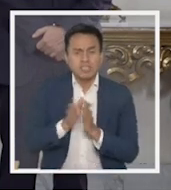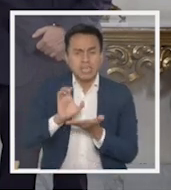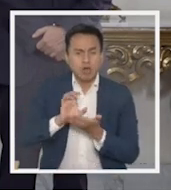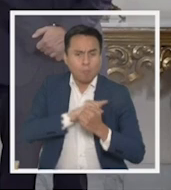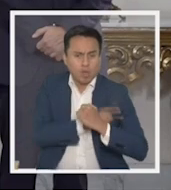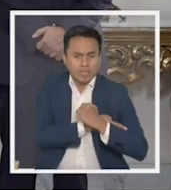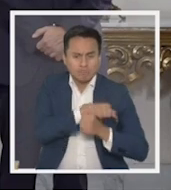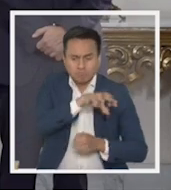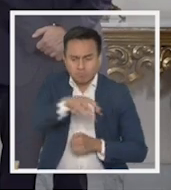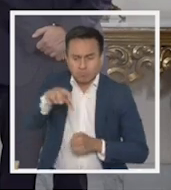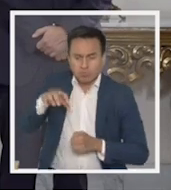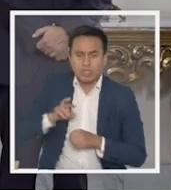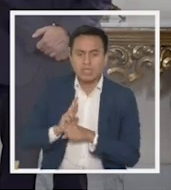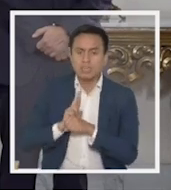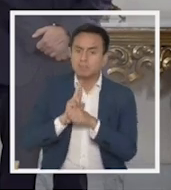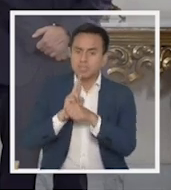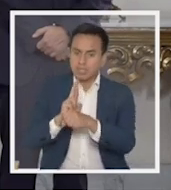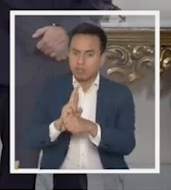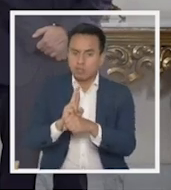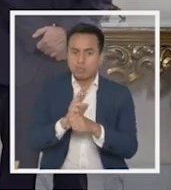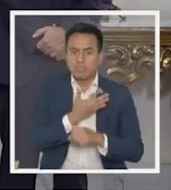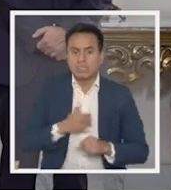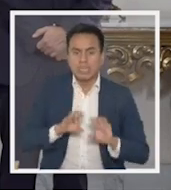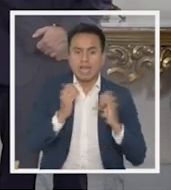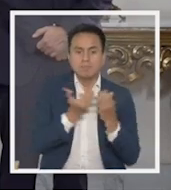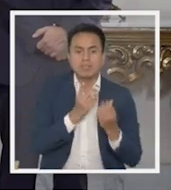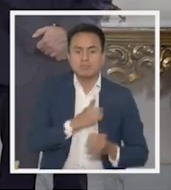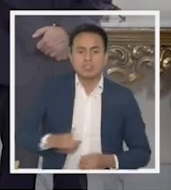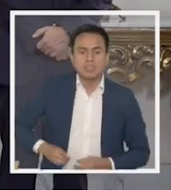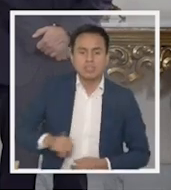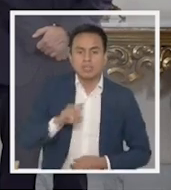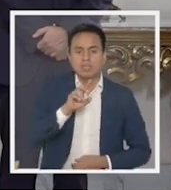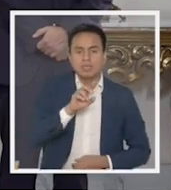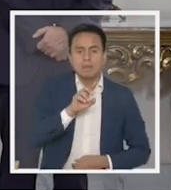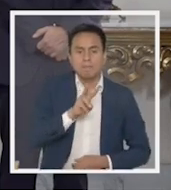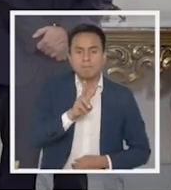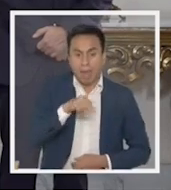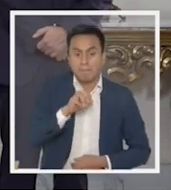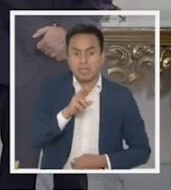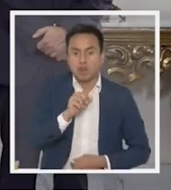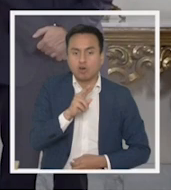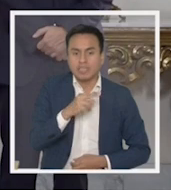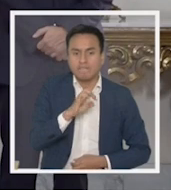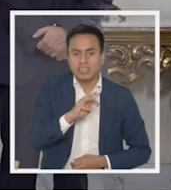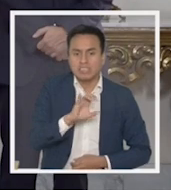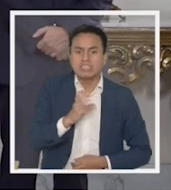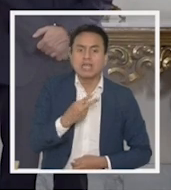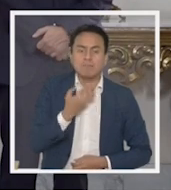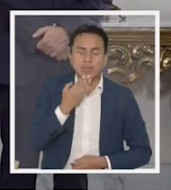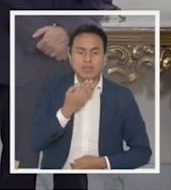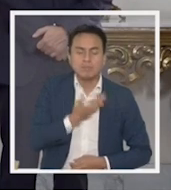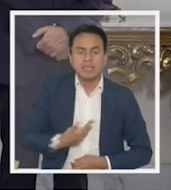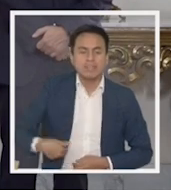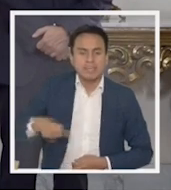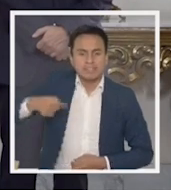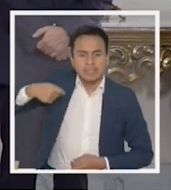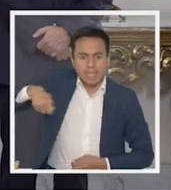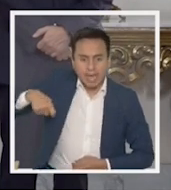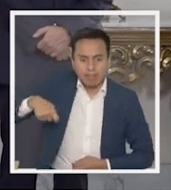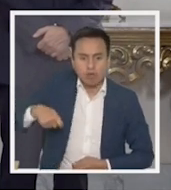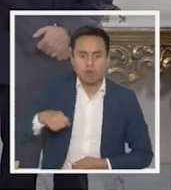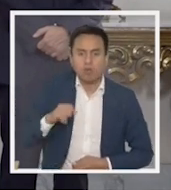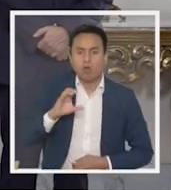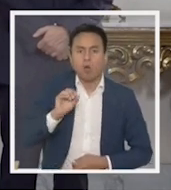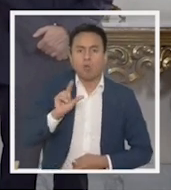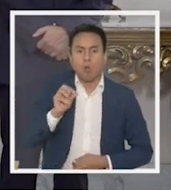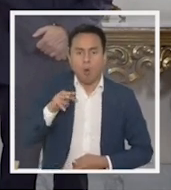Vlado Mirosevic, el presidente del Senado, senador Juan Antonio Coloma, el presidente subrogante de la Corte